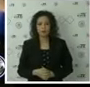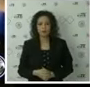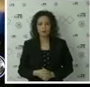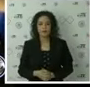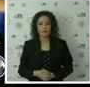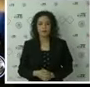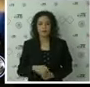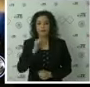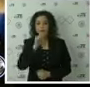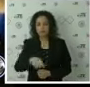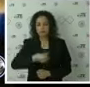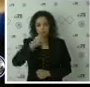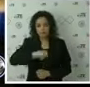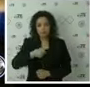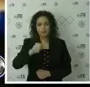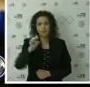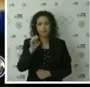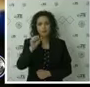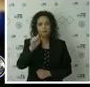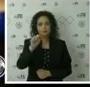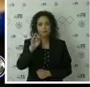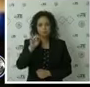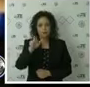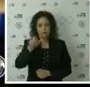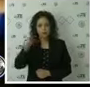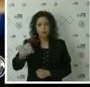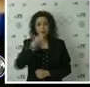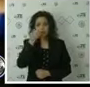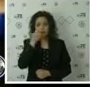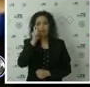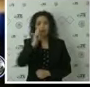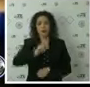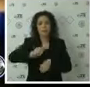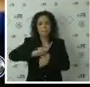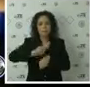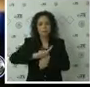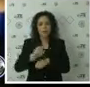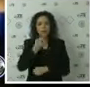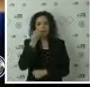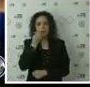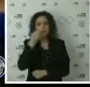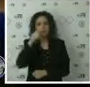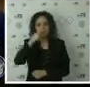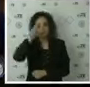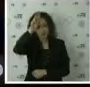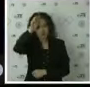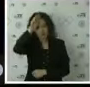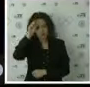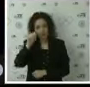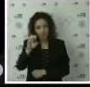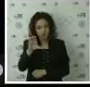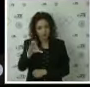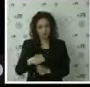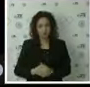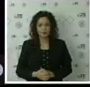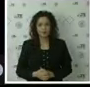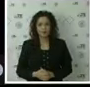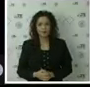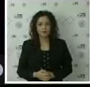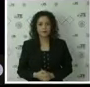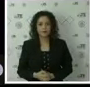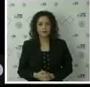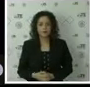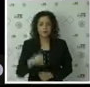Saludamos a Stephanie Guadalupe Suárez Vázquez. Ella es estudiante de la Preparatoria del Tecnológico de Monterrey. Del mismo